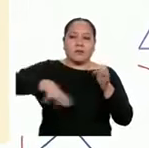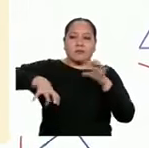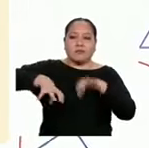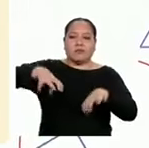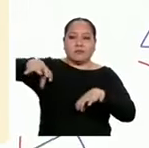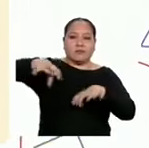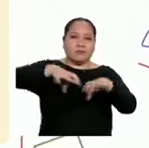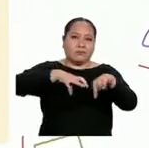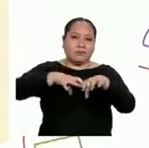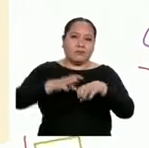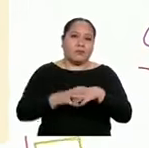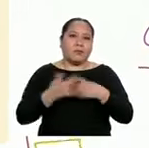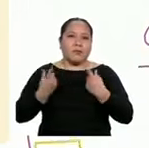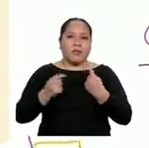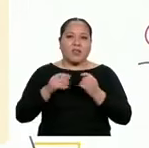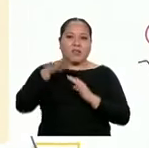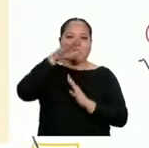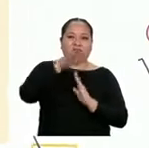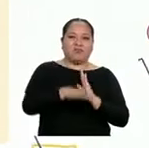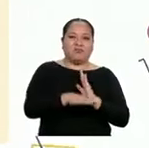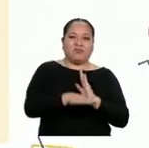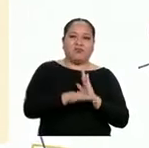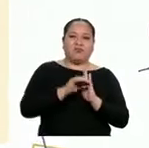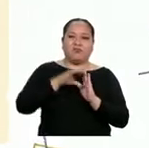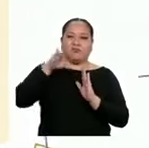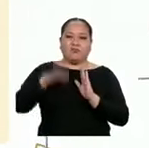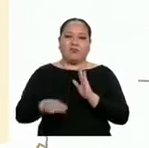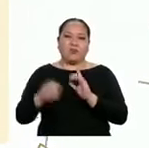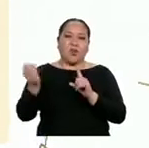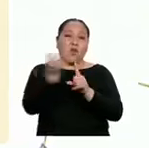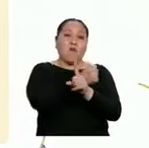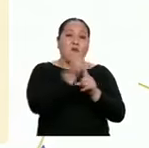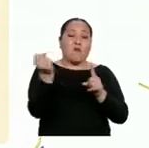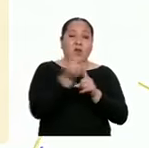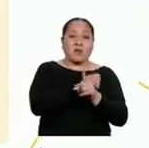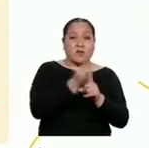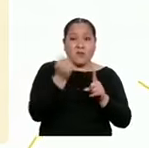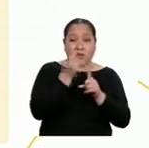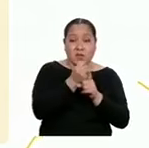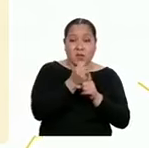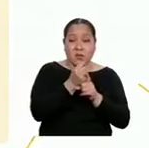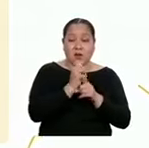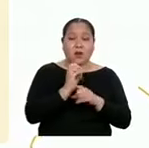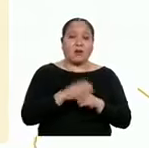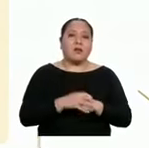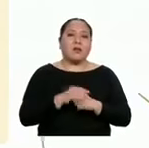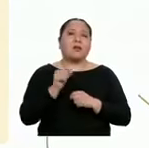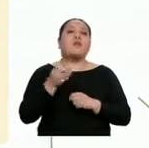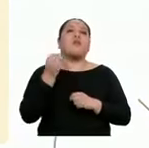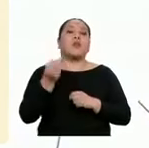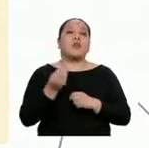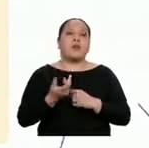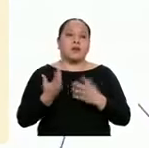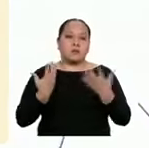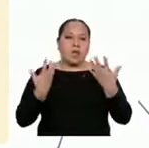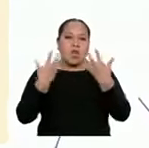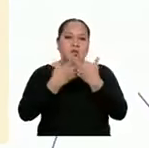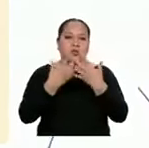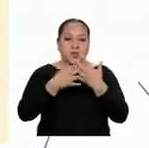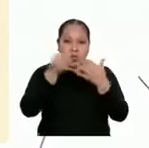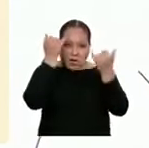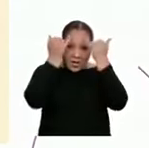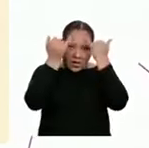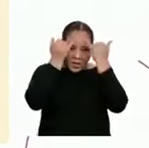clasificar, tratar con inferioridad, ejercer violencia física, etc. Porque es común asociar la